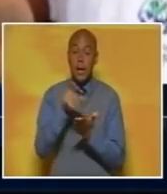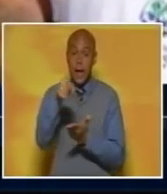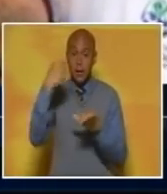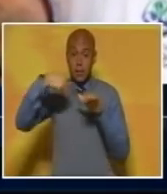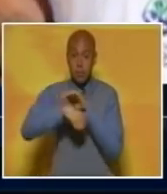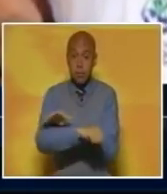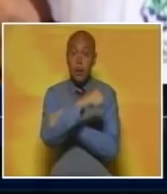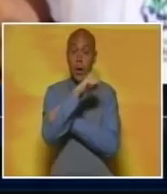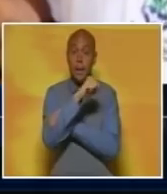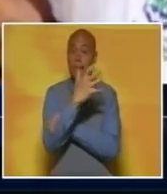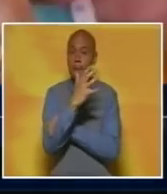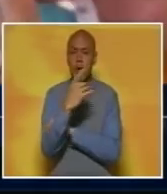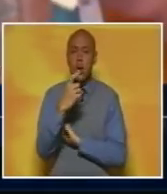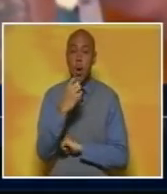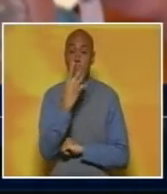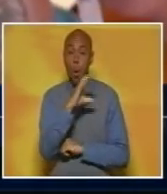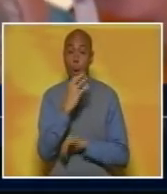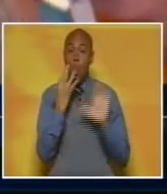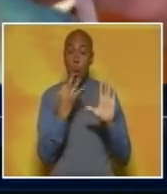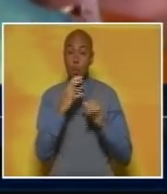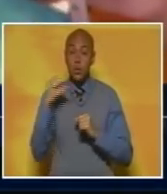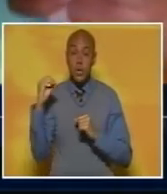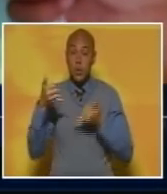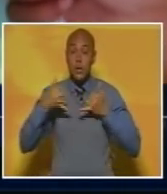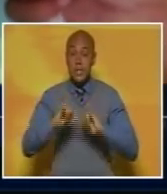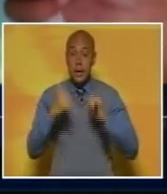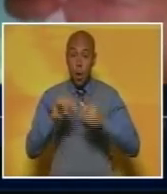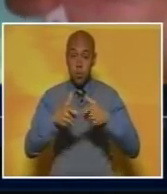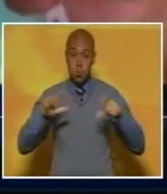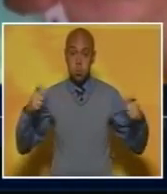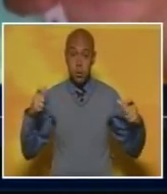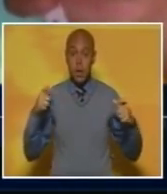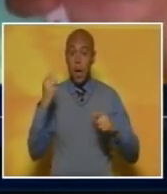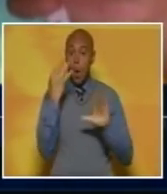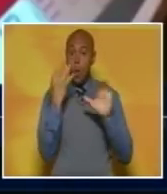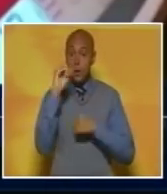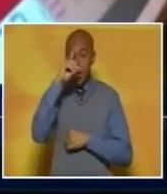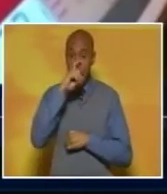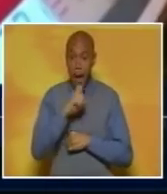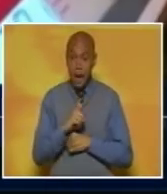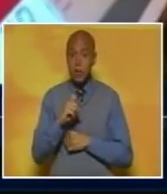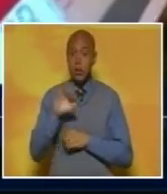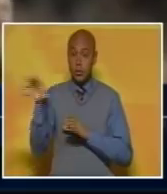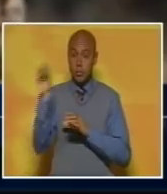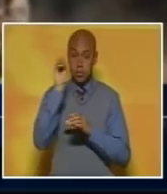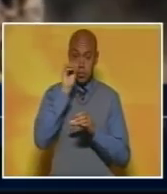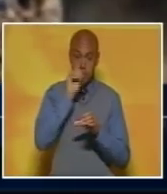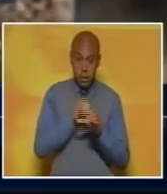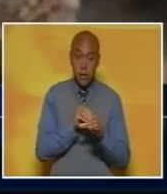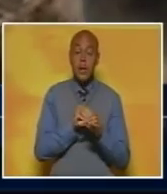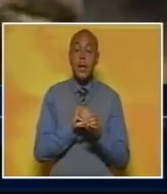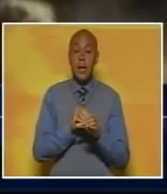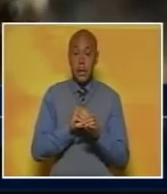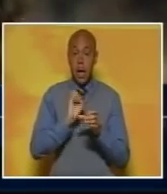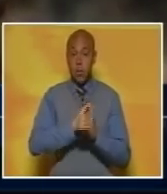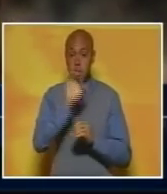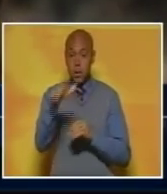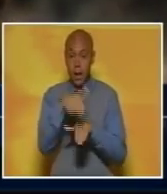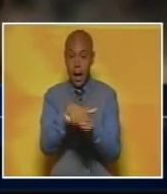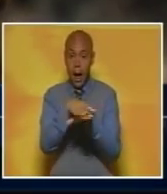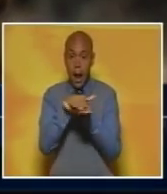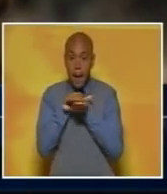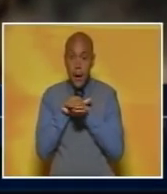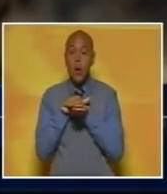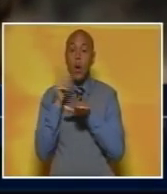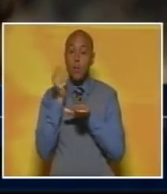es padre de más de 800 crías, salió de su hogar hace 80 años y desde que volvió a Galápagos en 1976